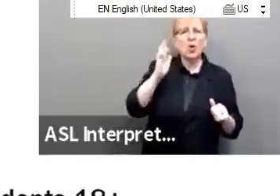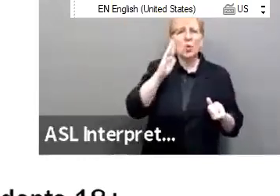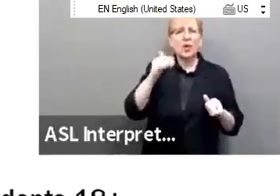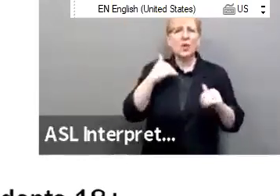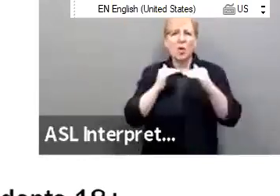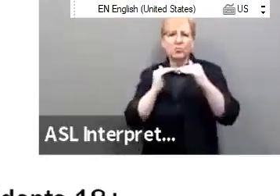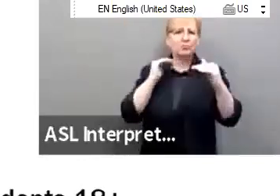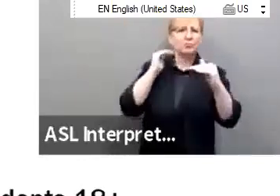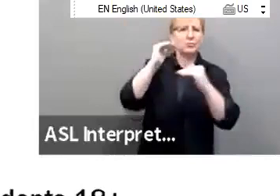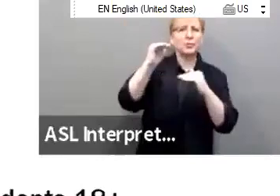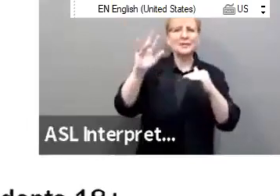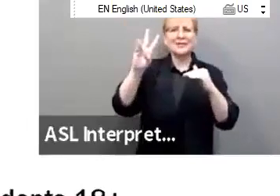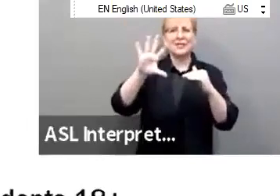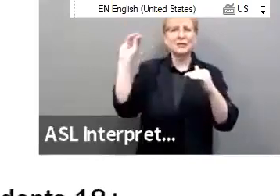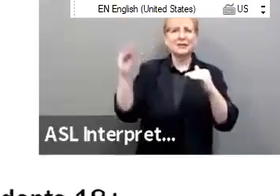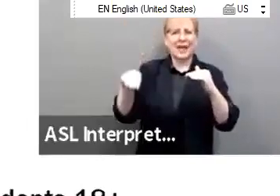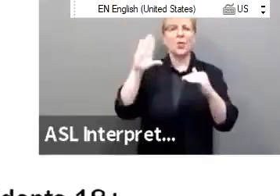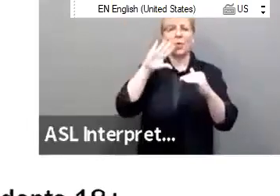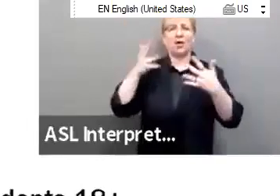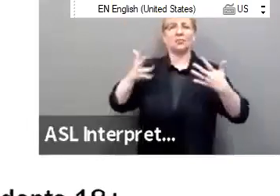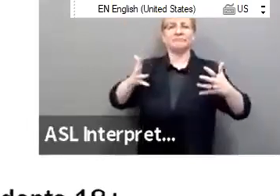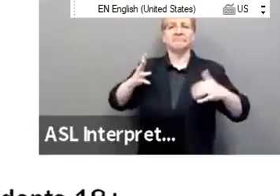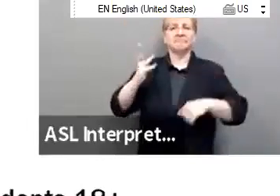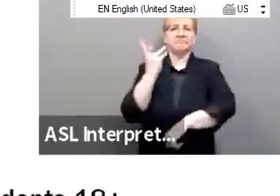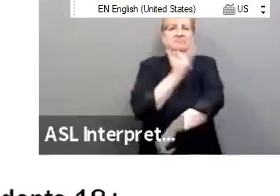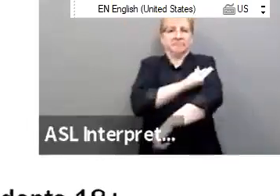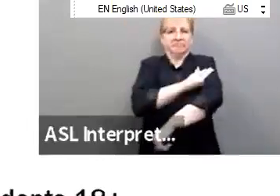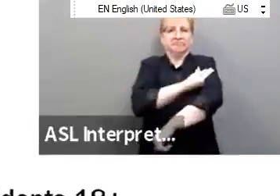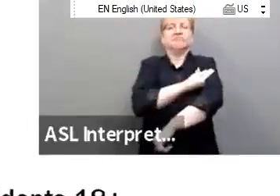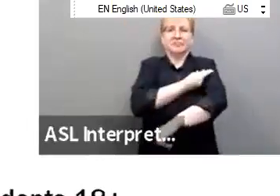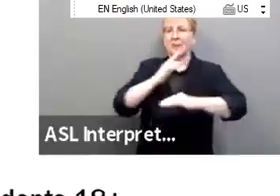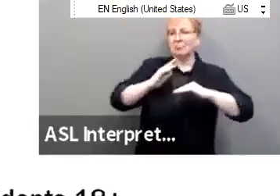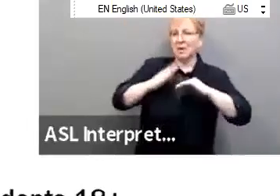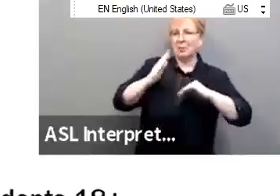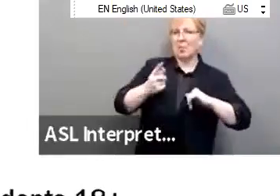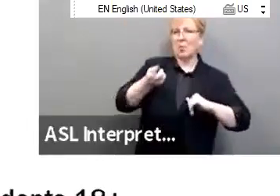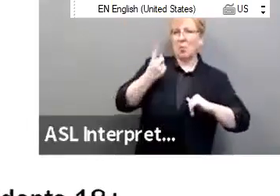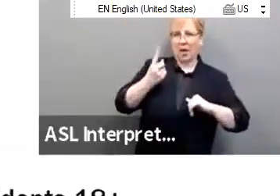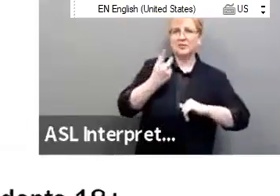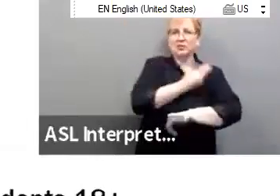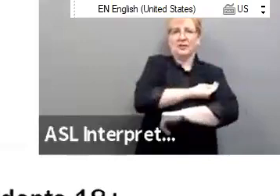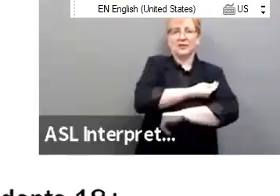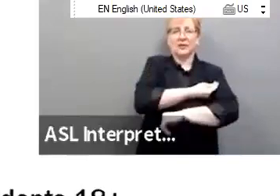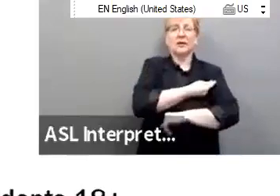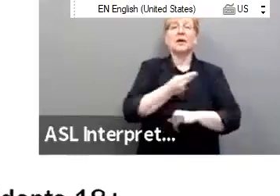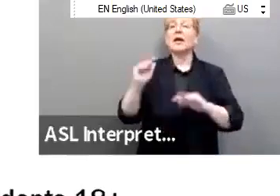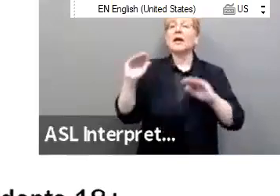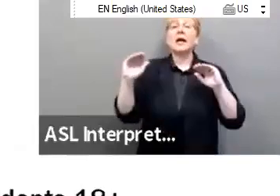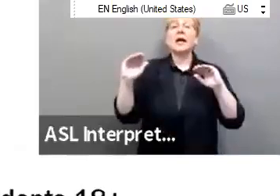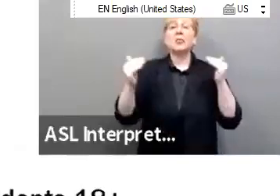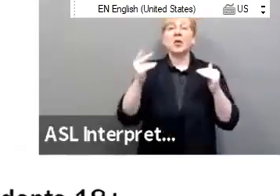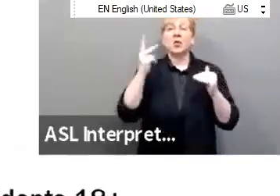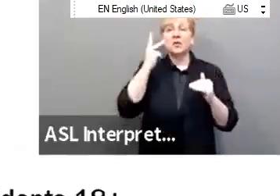Estamos bien como estado en general con las tasas de vacunación. Seguimos dentro de los primeros 10, pero esta tarde